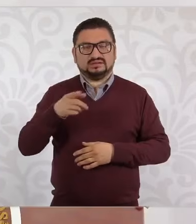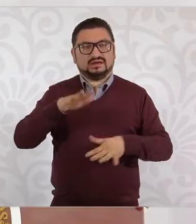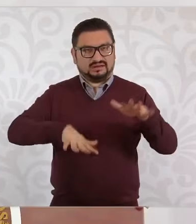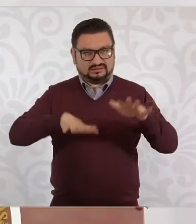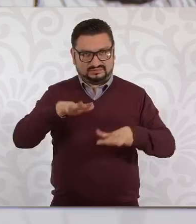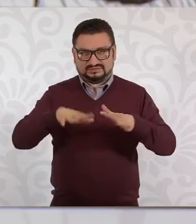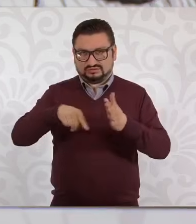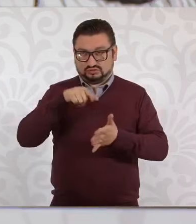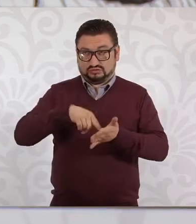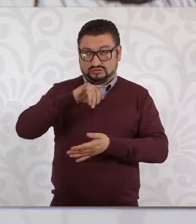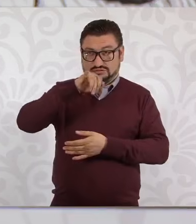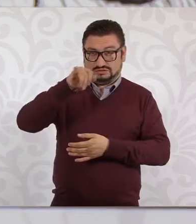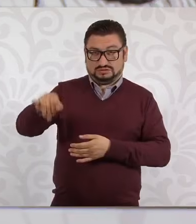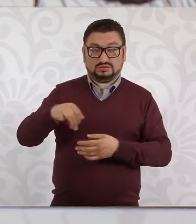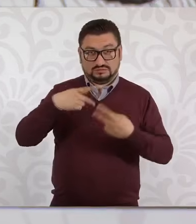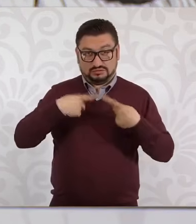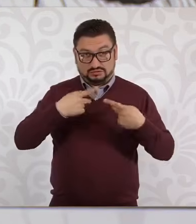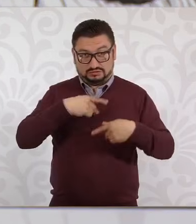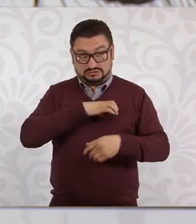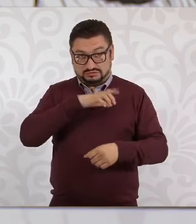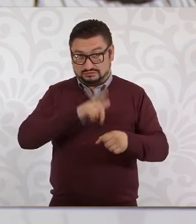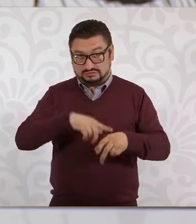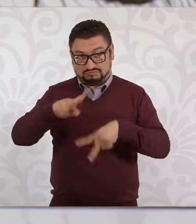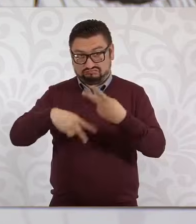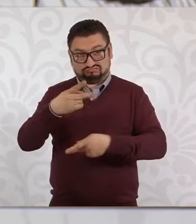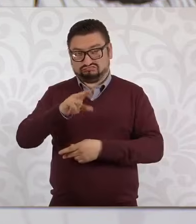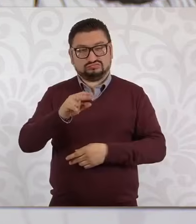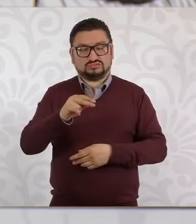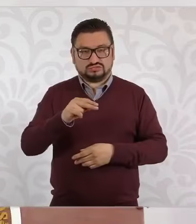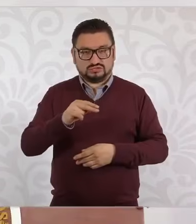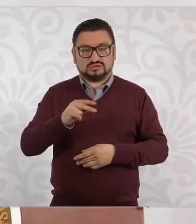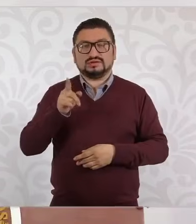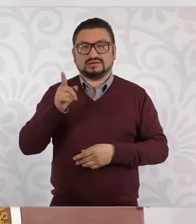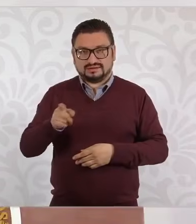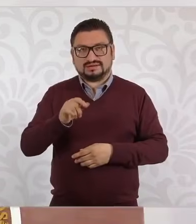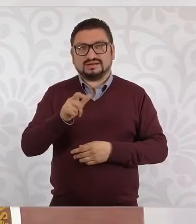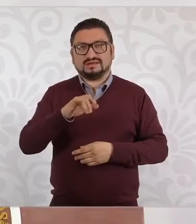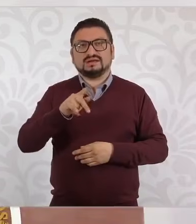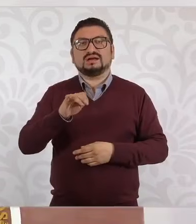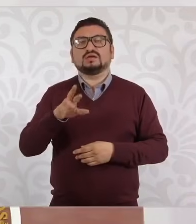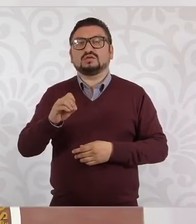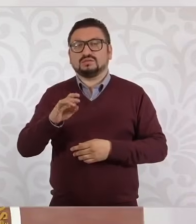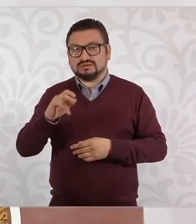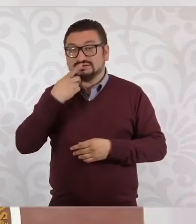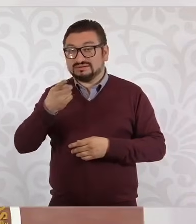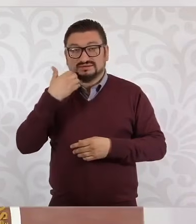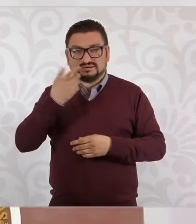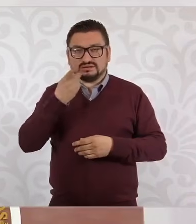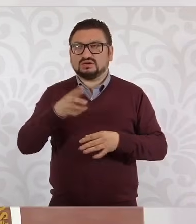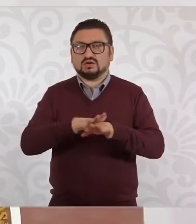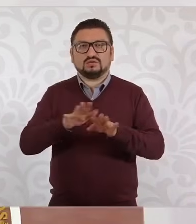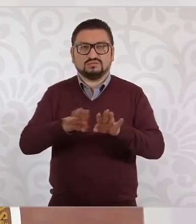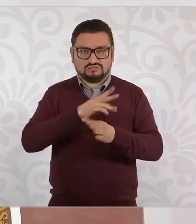en los lugares más alejados no van los especialistas y siempre Alejandro Schwartz está buscando la mejor manera. Ahora hay